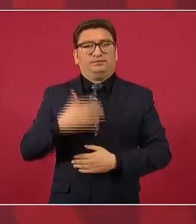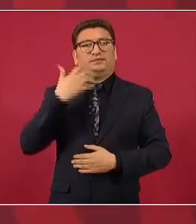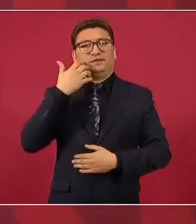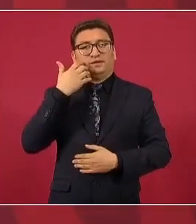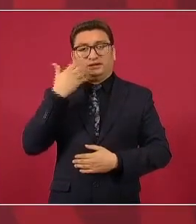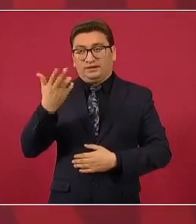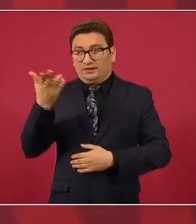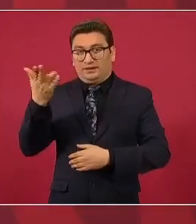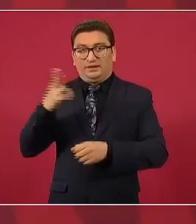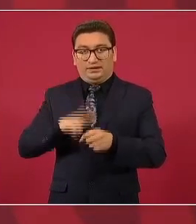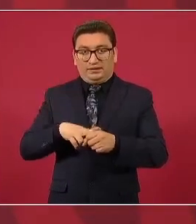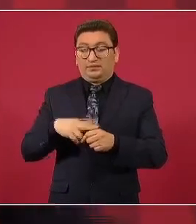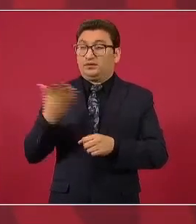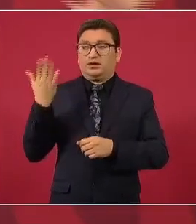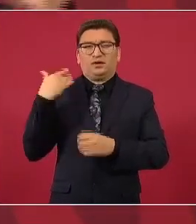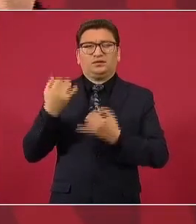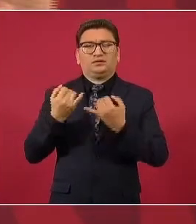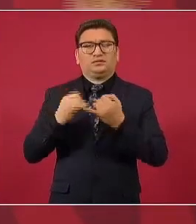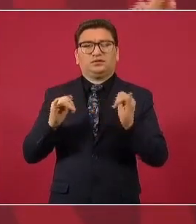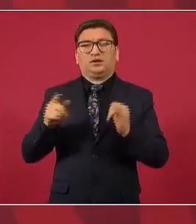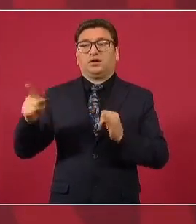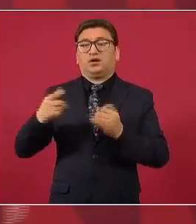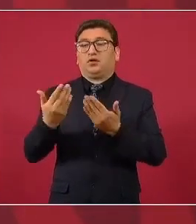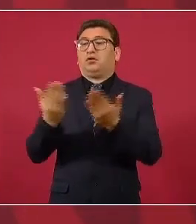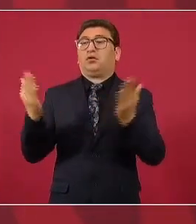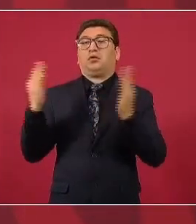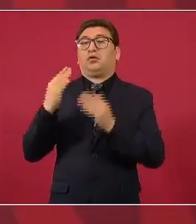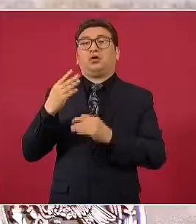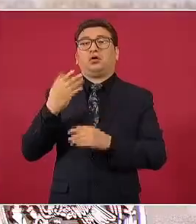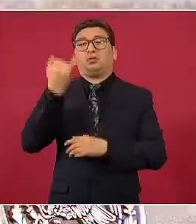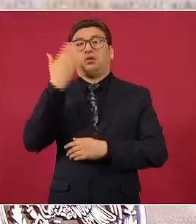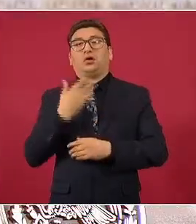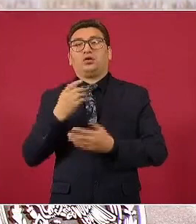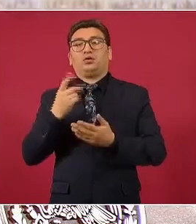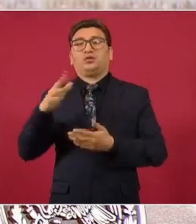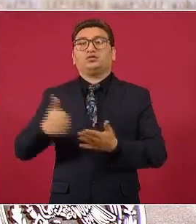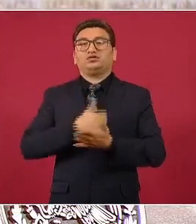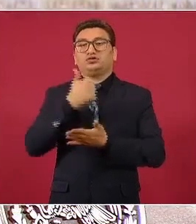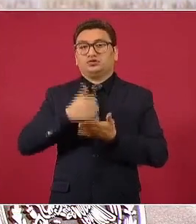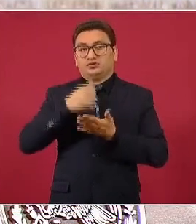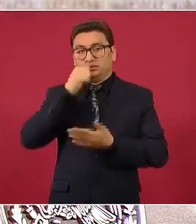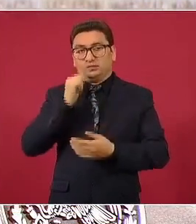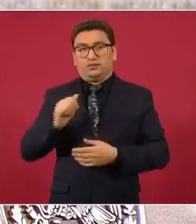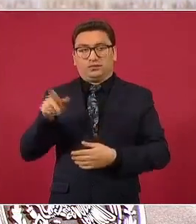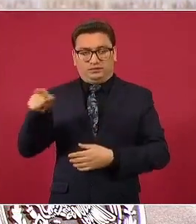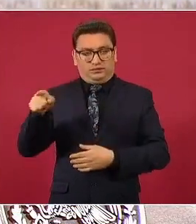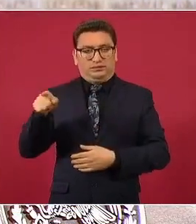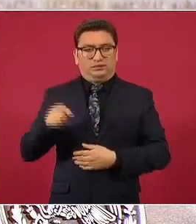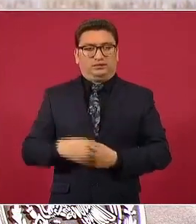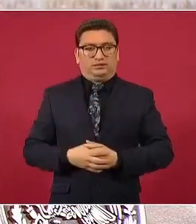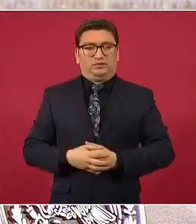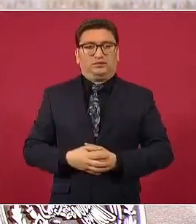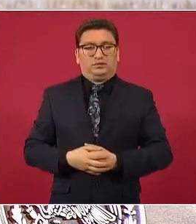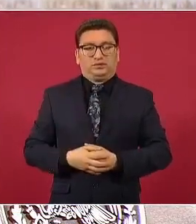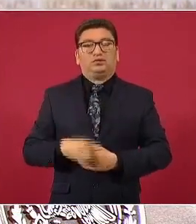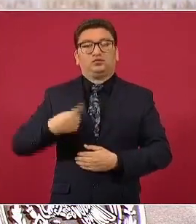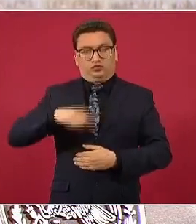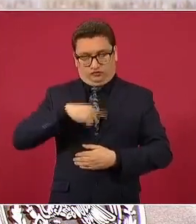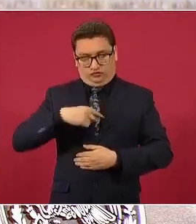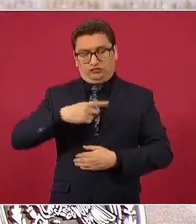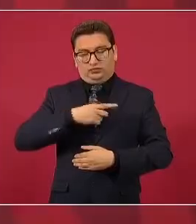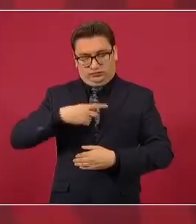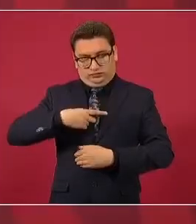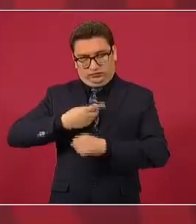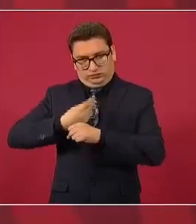el hospital que inauguraron, que fue la pura fachada, en Ciudad Juárez. O sea, eso lo tenemos que